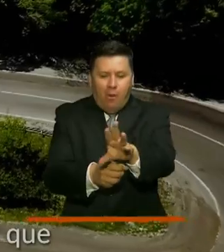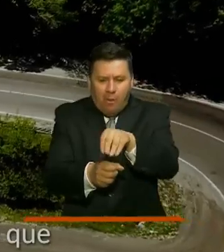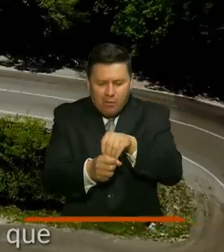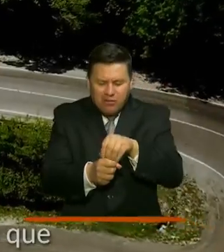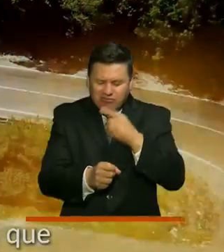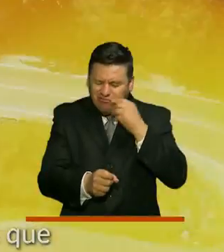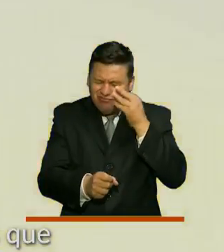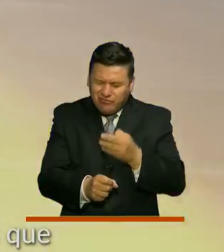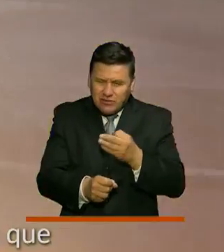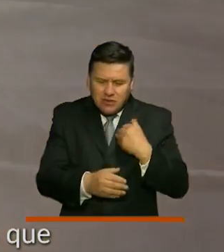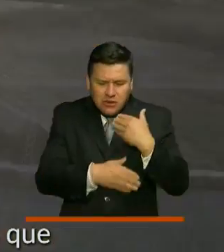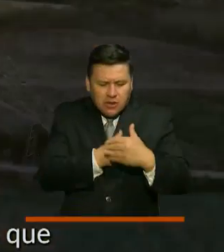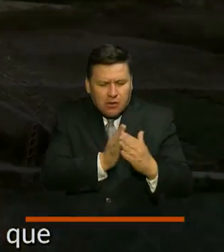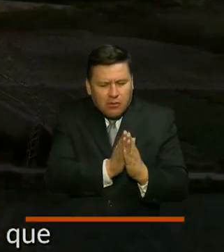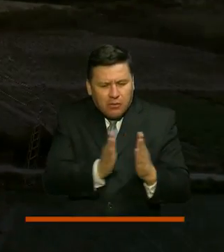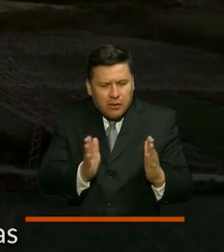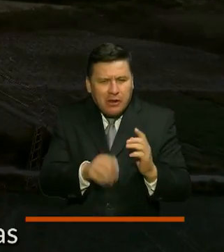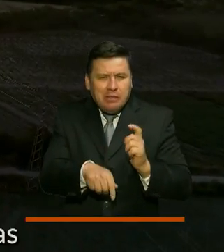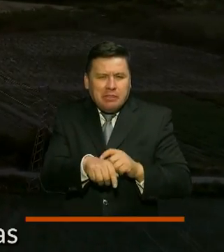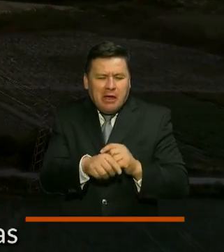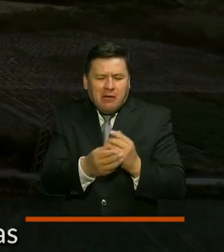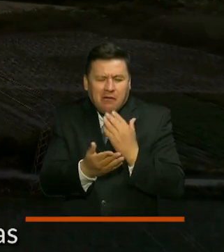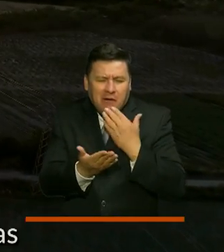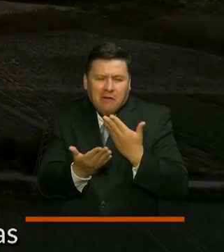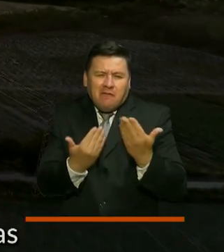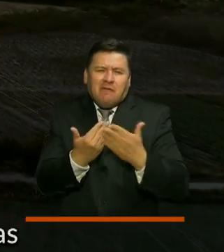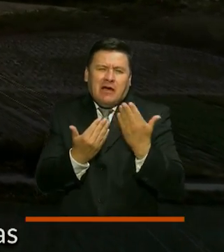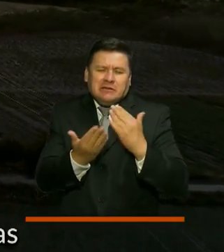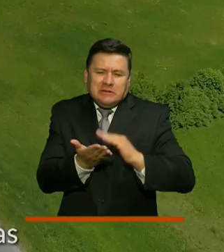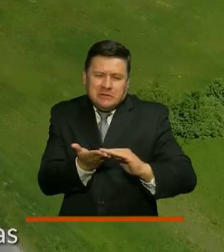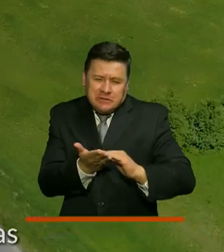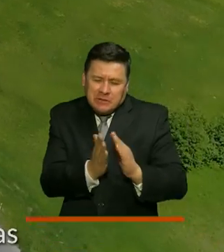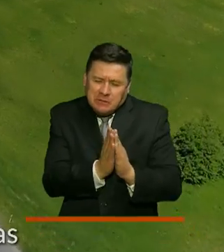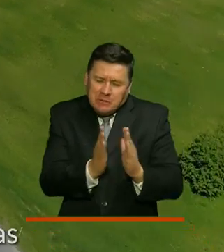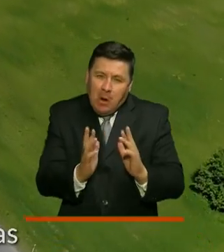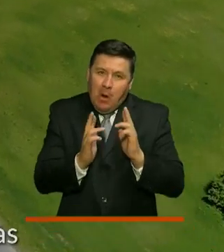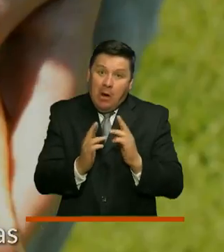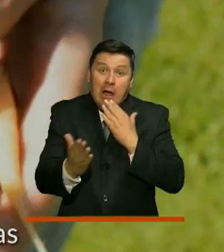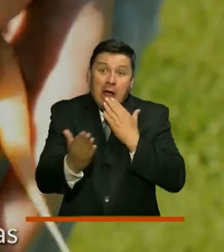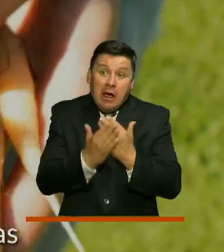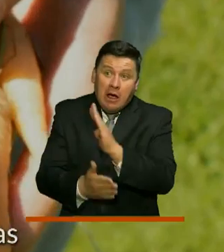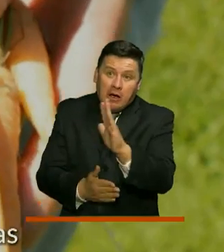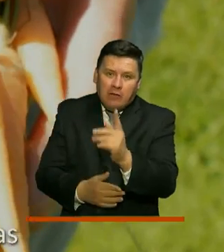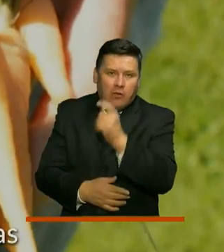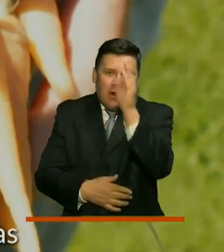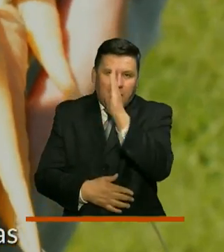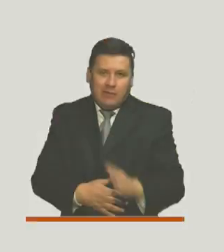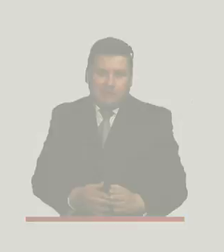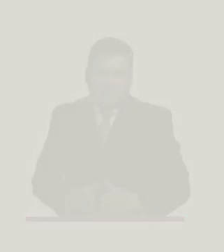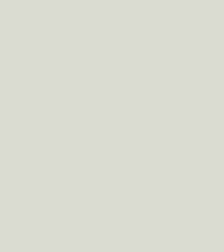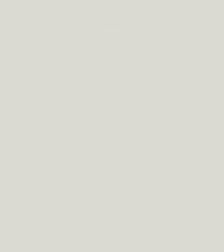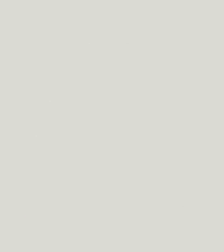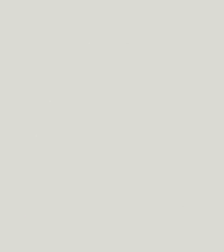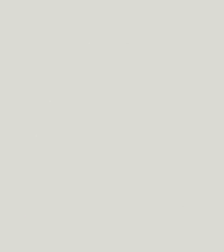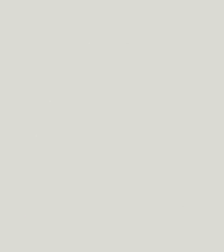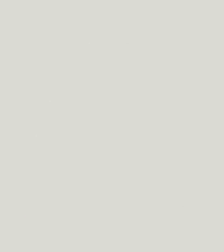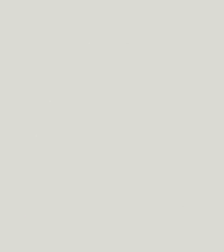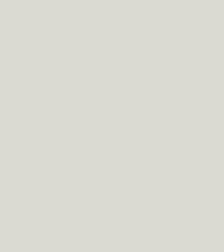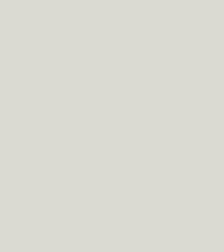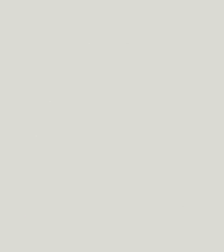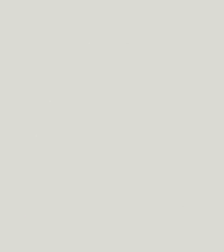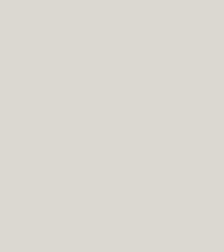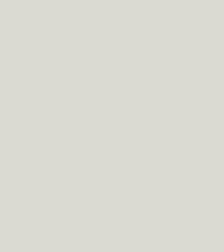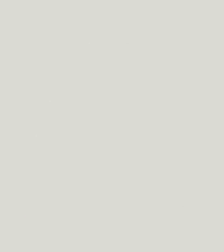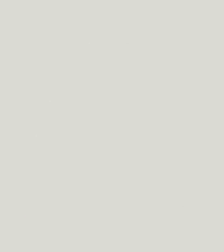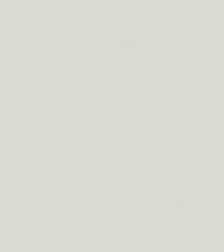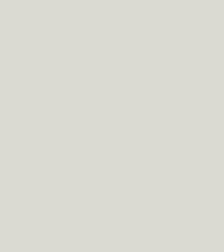problema y aunque en México y Estados Unidos lo traten de minimizar, esto que aquí les mostramos es la realidad que vive